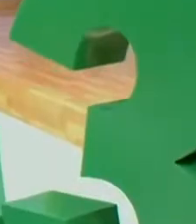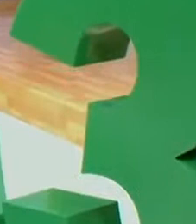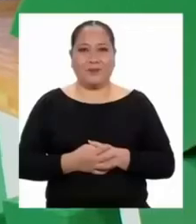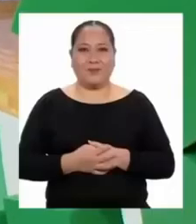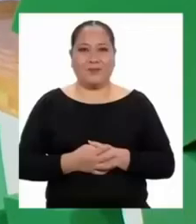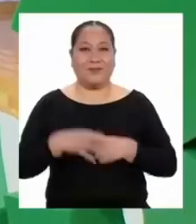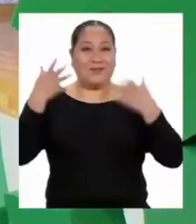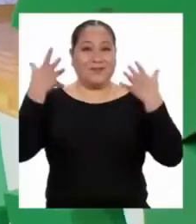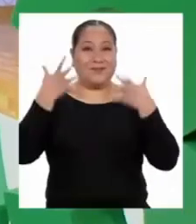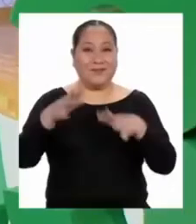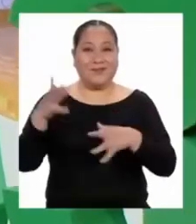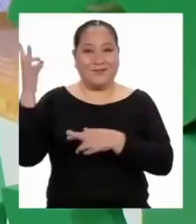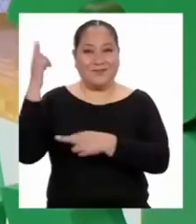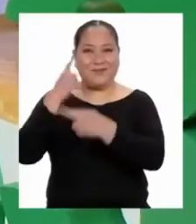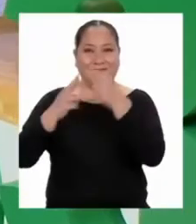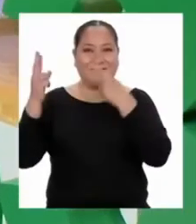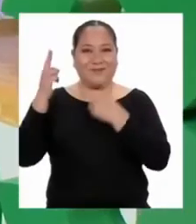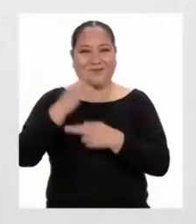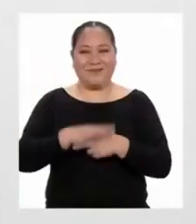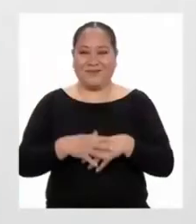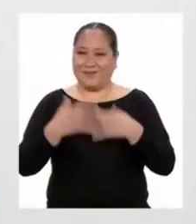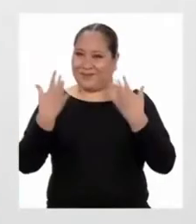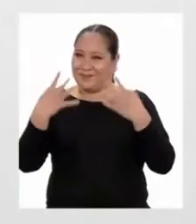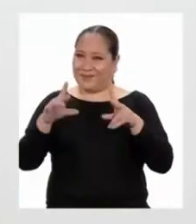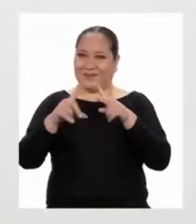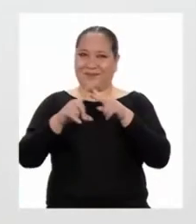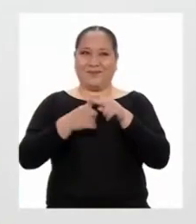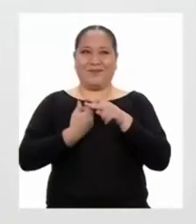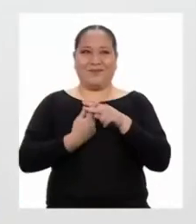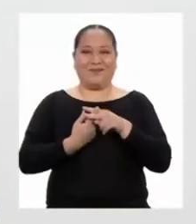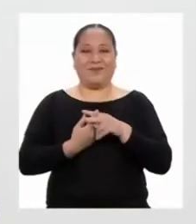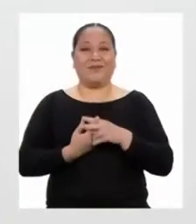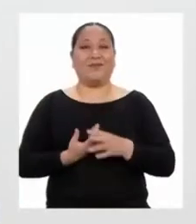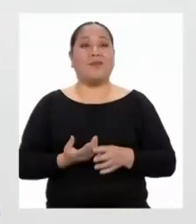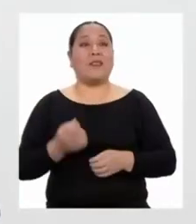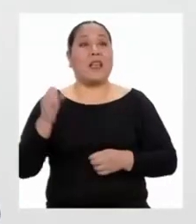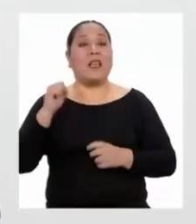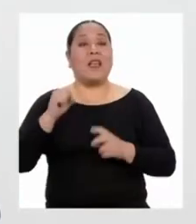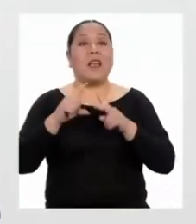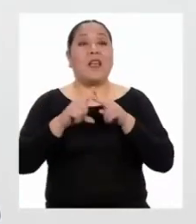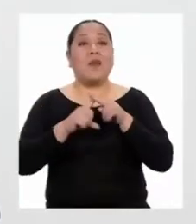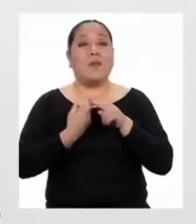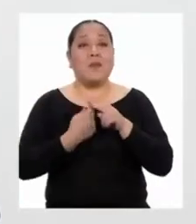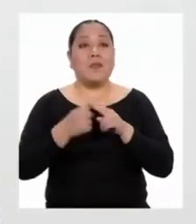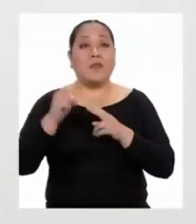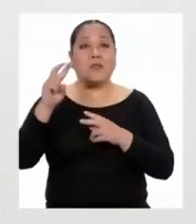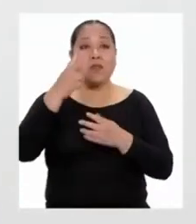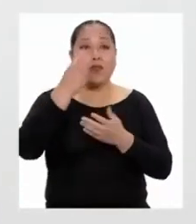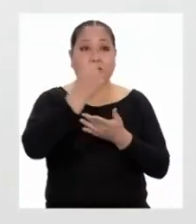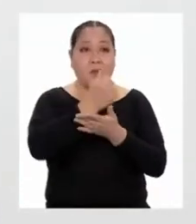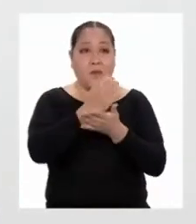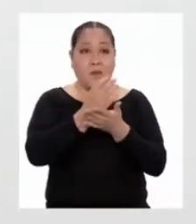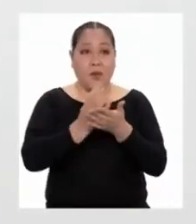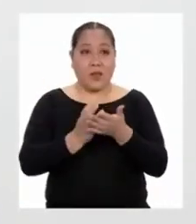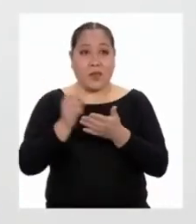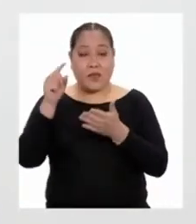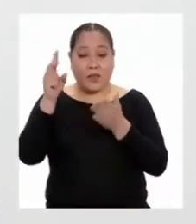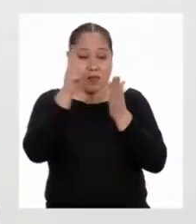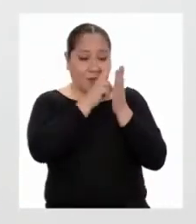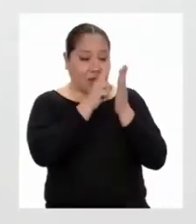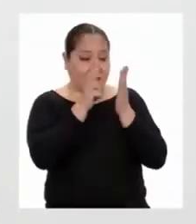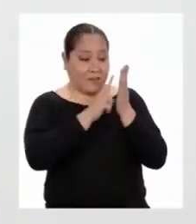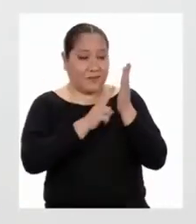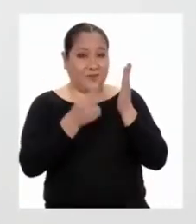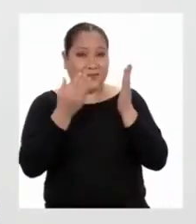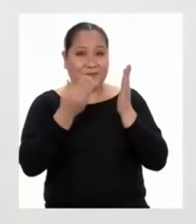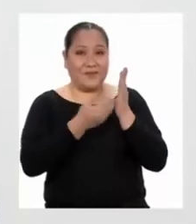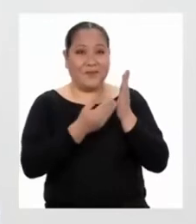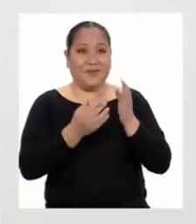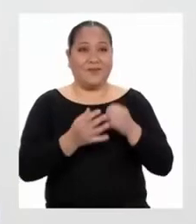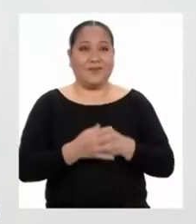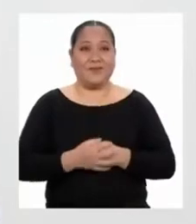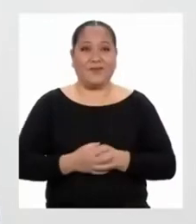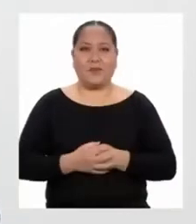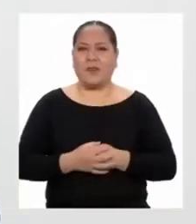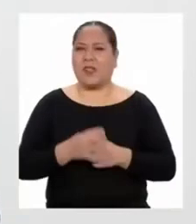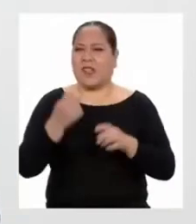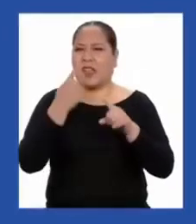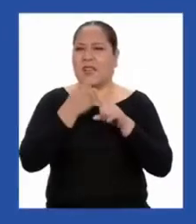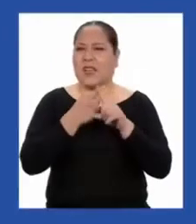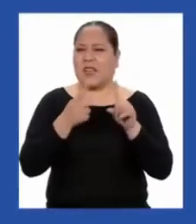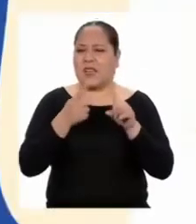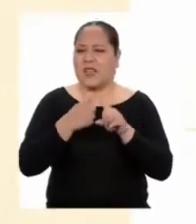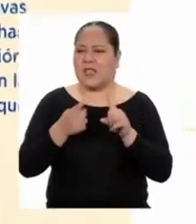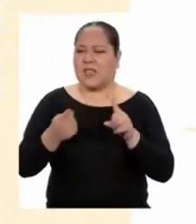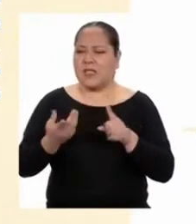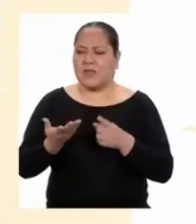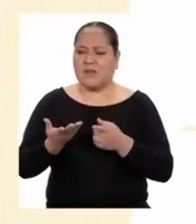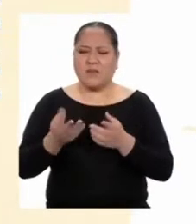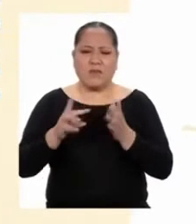¡Ya regresamos! ¡Vamos con todo! Empecemos entonces con la segunda parte de la lectura del texto. ¿Qué es la diversidad